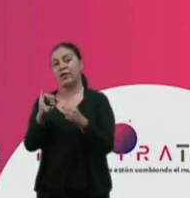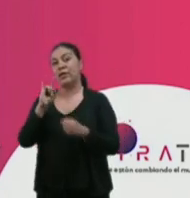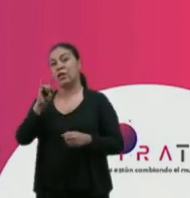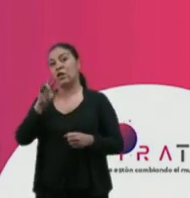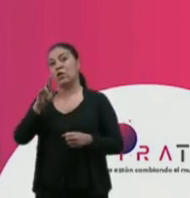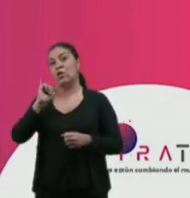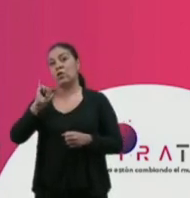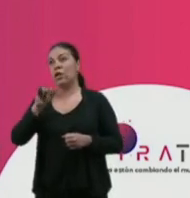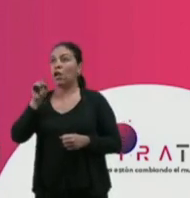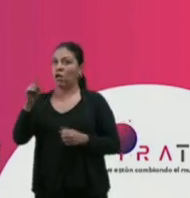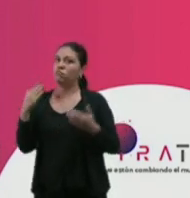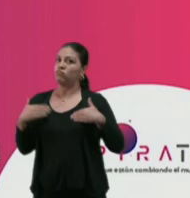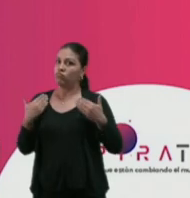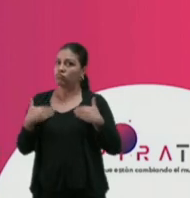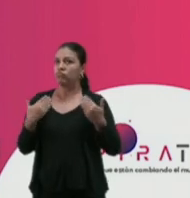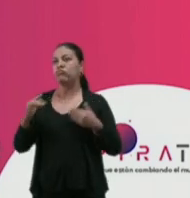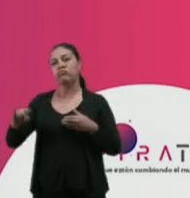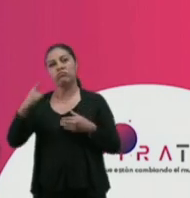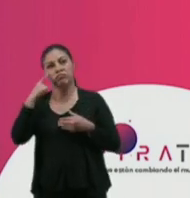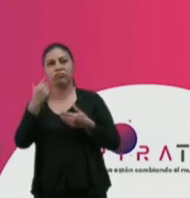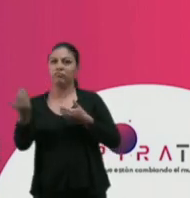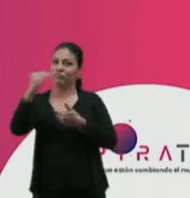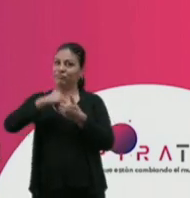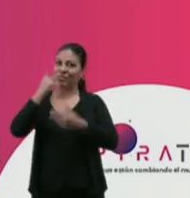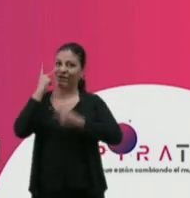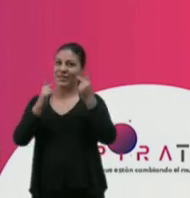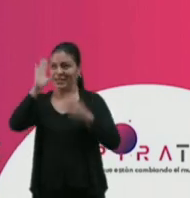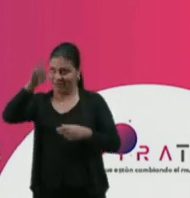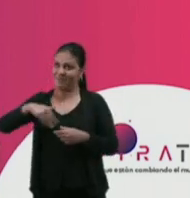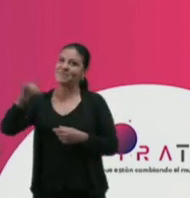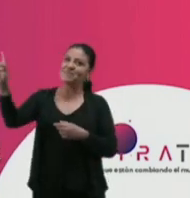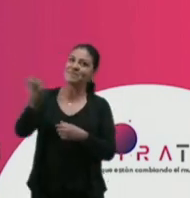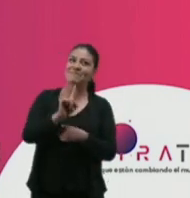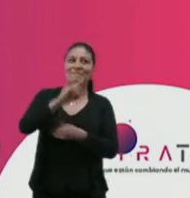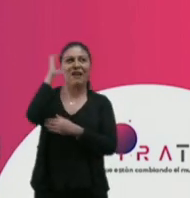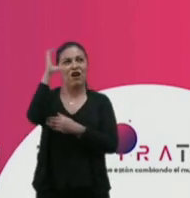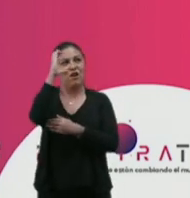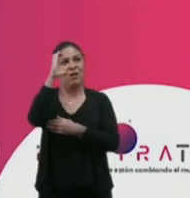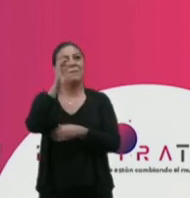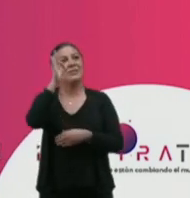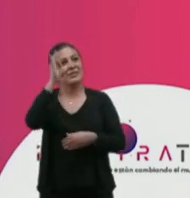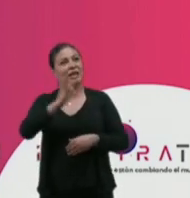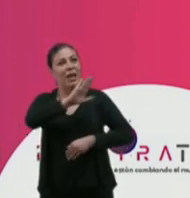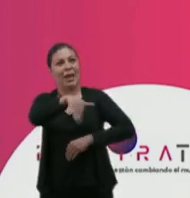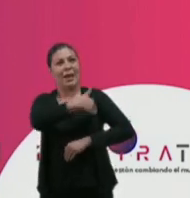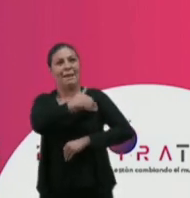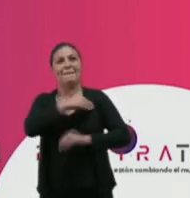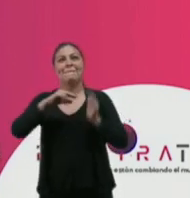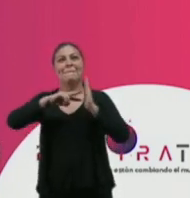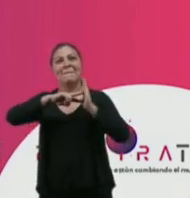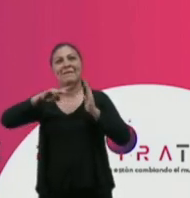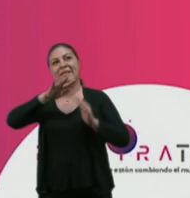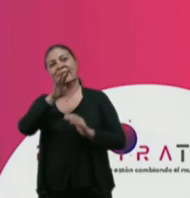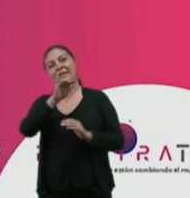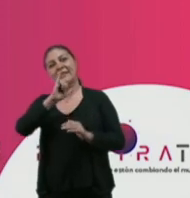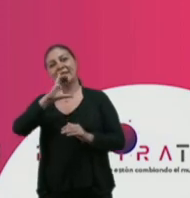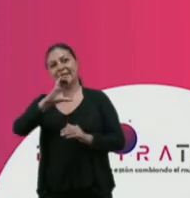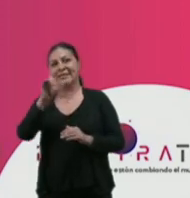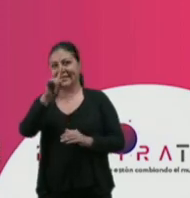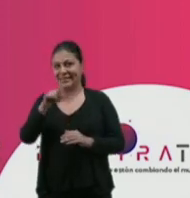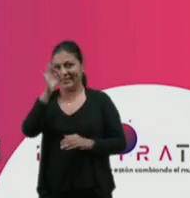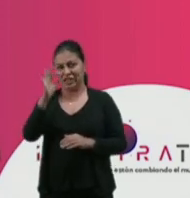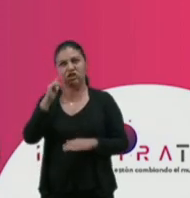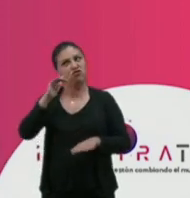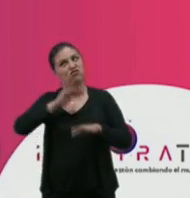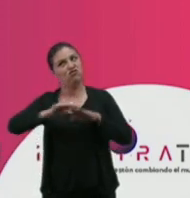nos encantaría una visita tuya a Colombia. Estoy seguro que el Ministerio de Tecnología y Comunicaciones lo